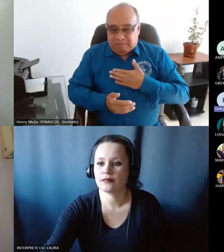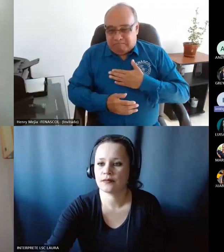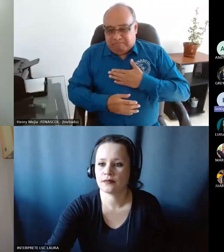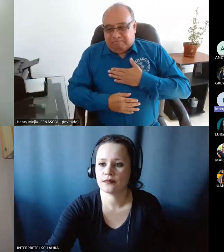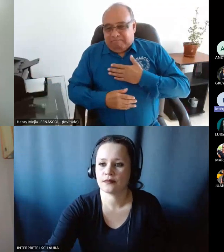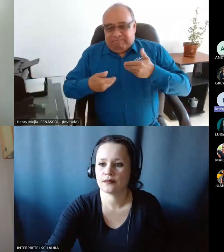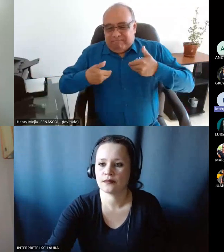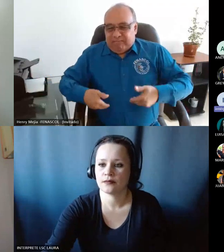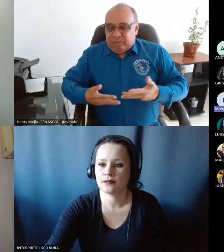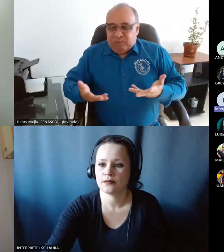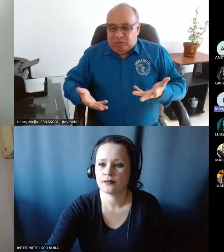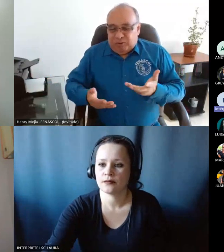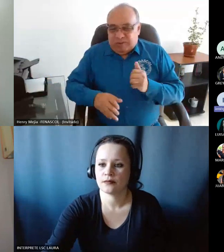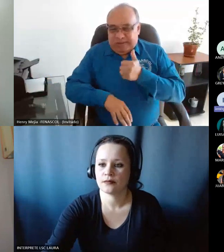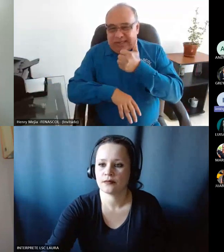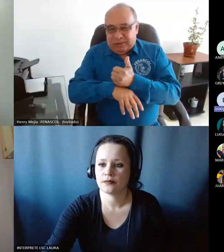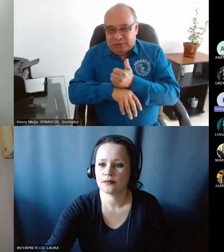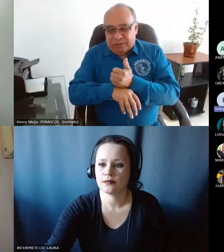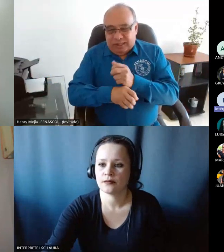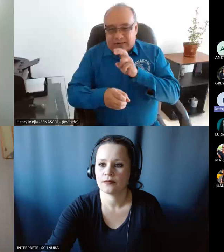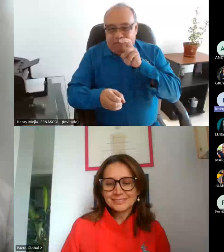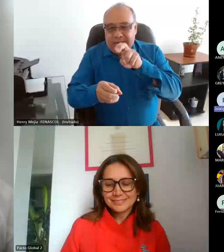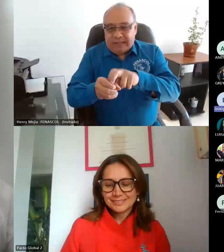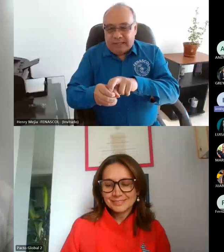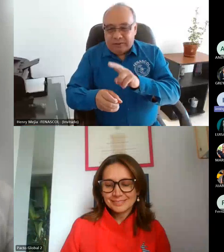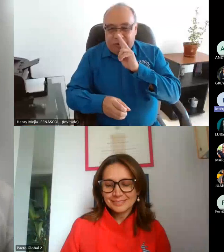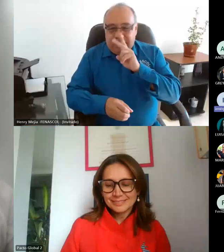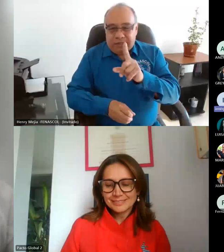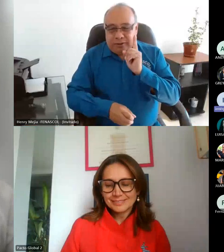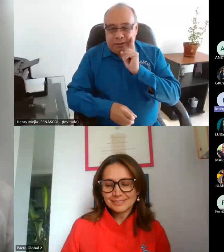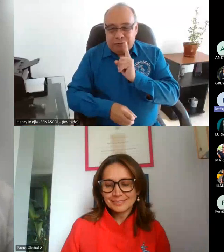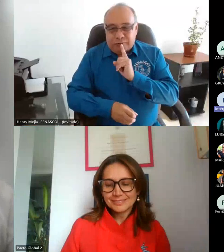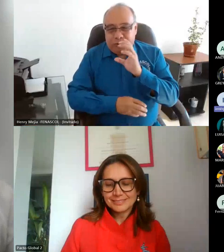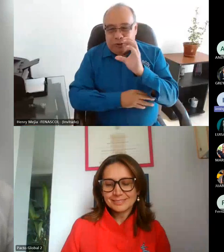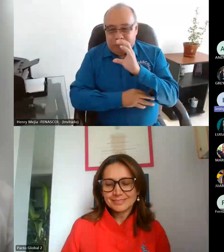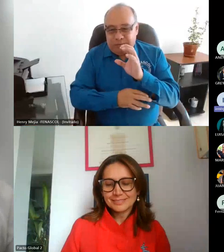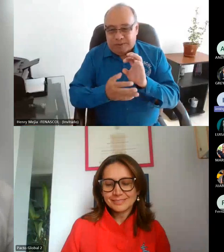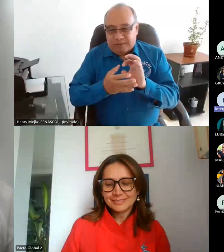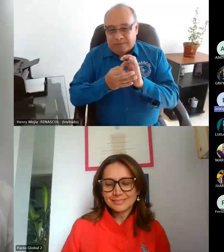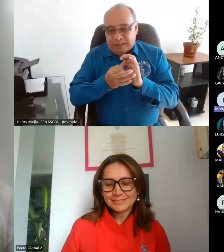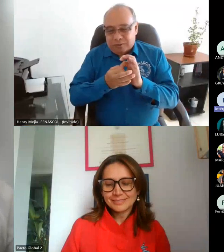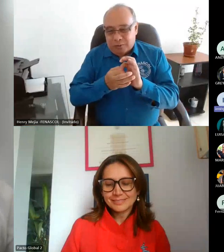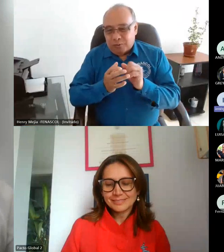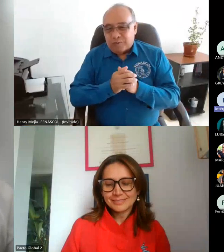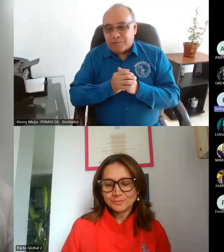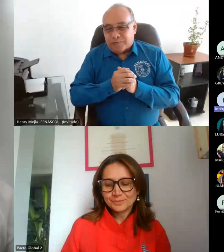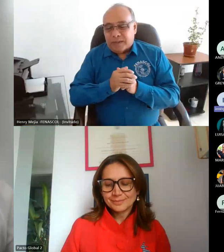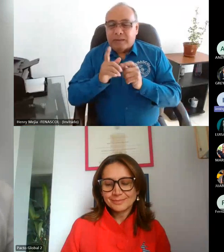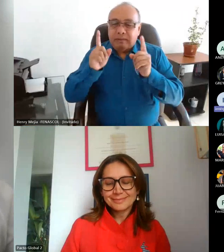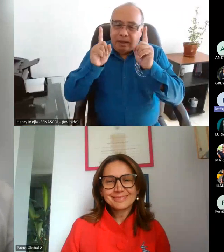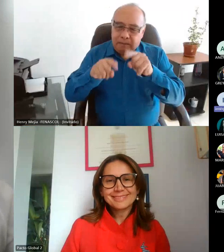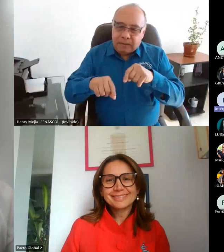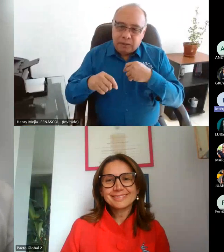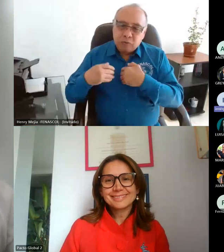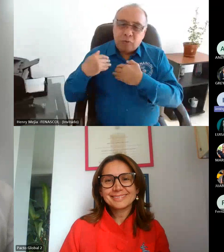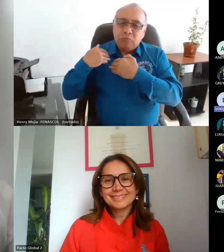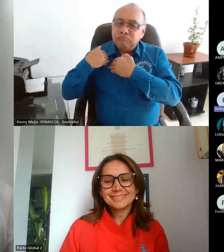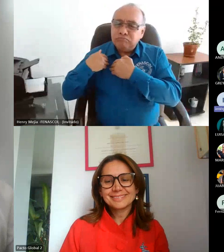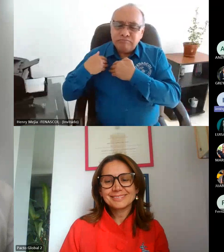este espacio tan importante un saludo para ellos eh Quiero presentarme inicialmente soy el director general de